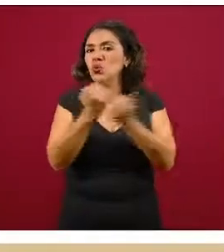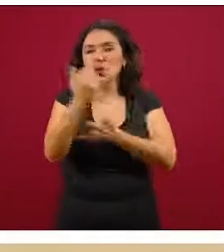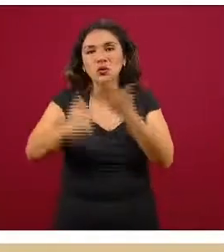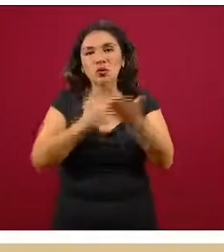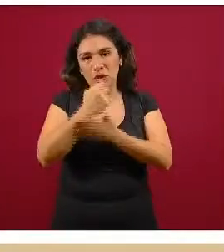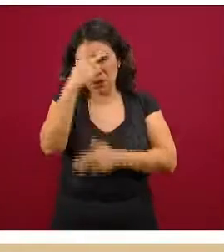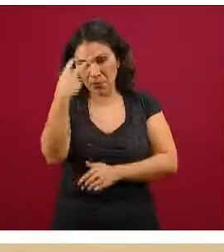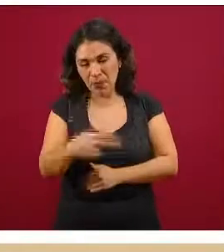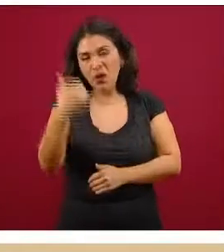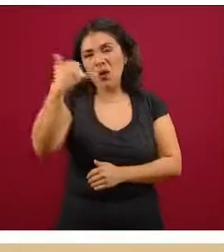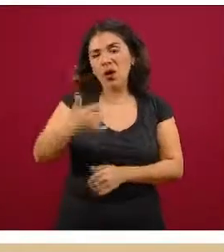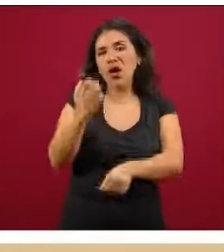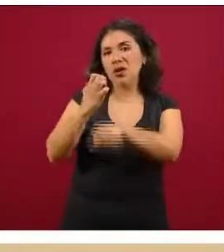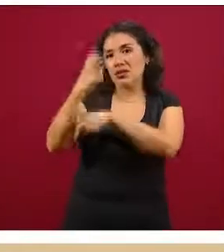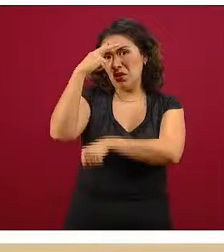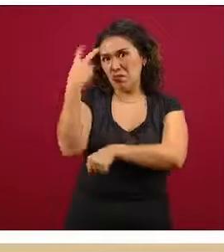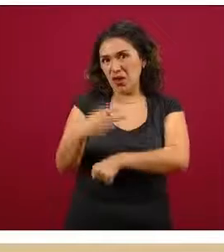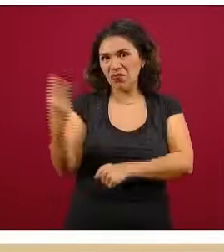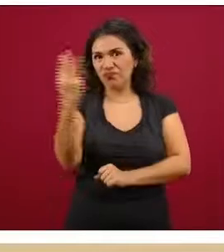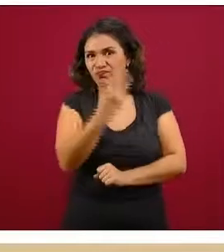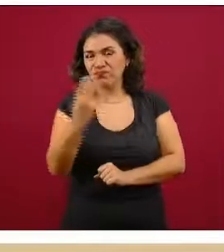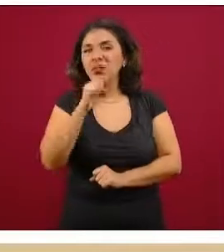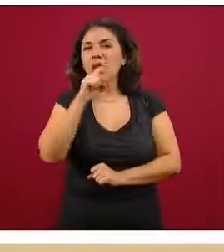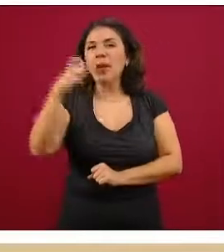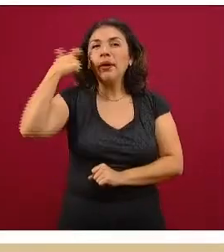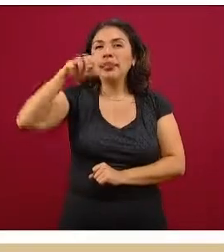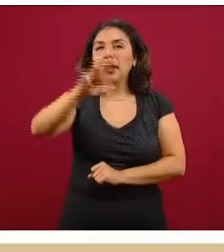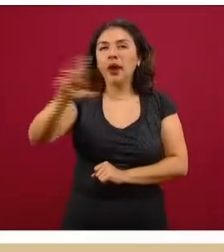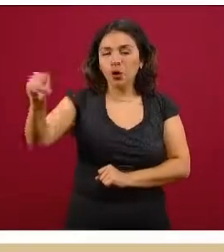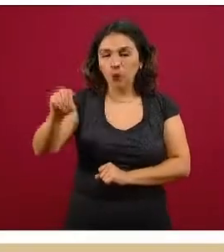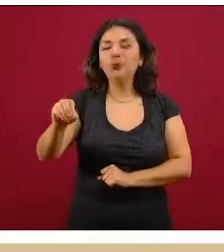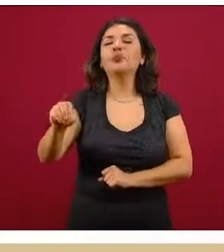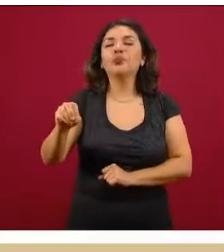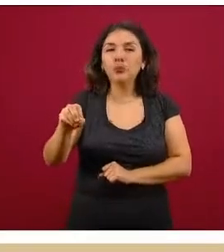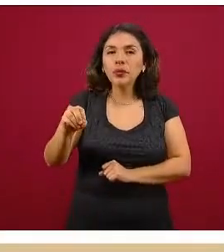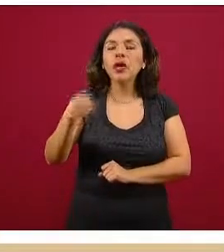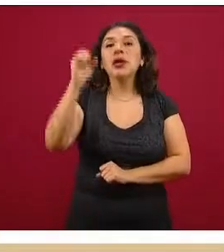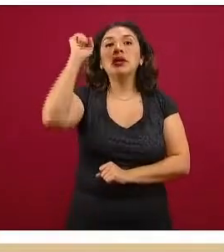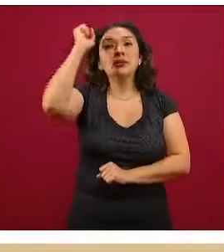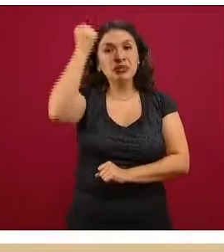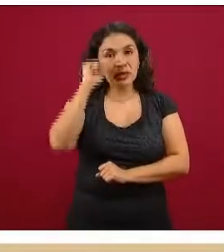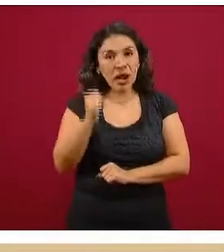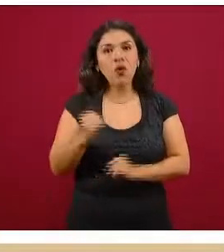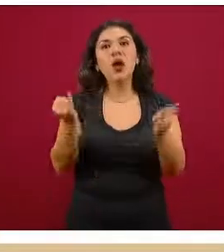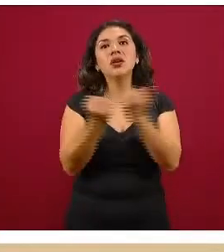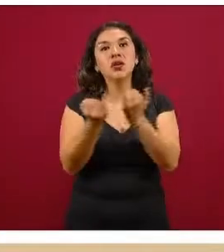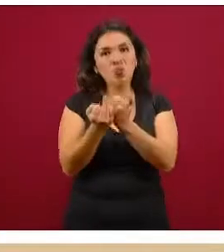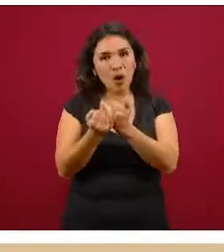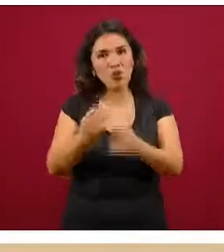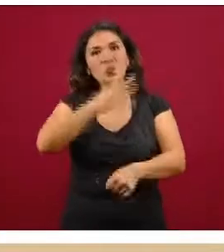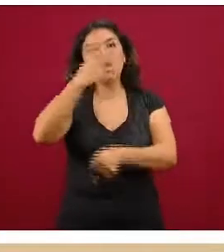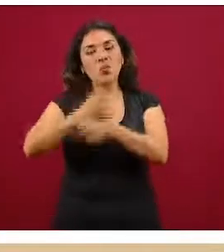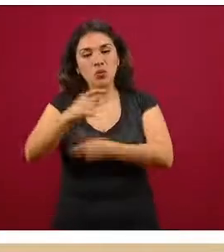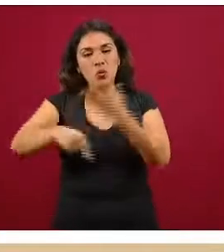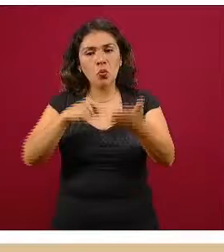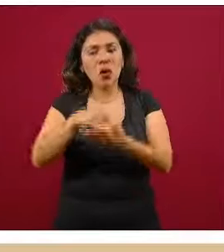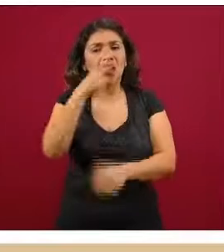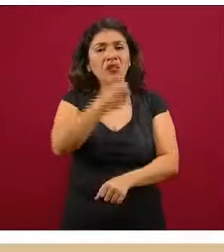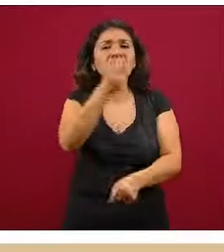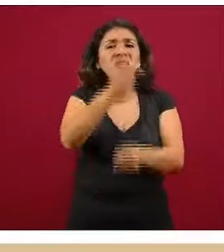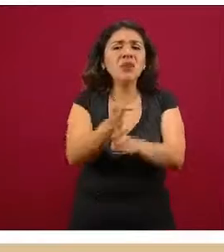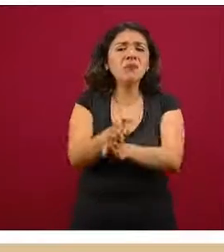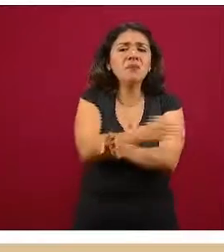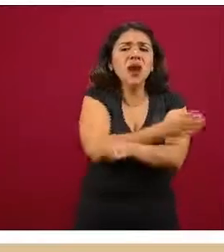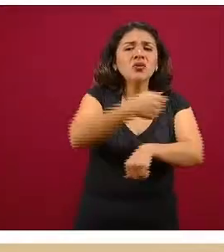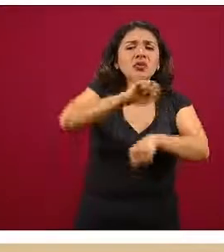Estado de México y Quintana Roo. Sinaloa también se sumó inmediatamente después, y vemos una epidemia temprana desde la